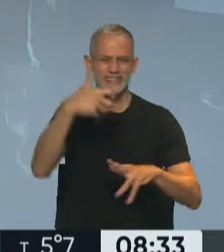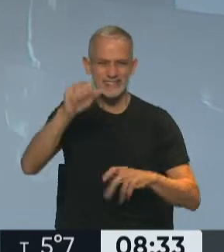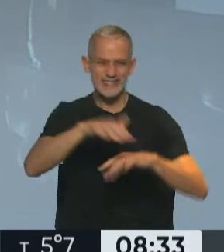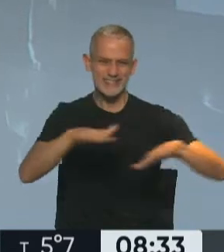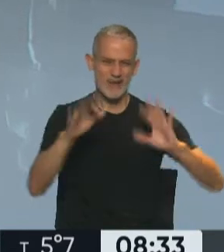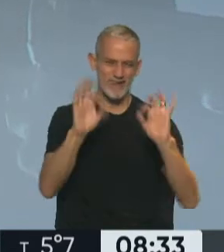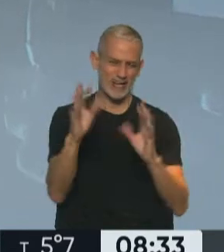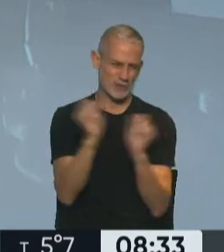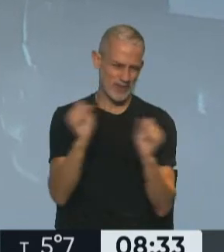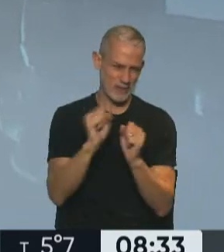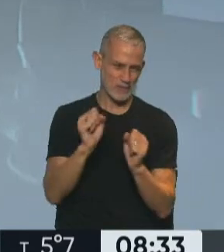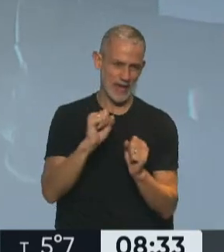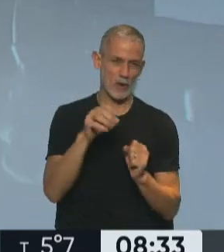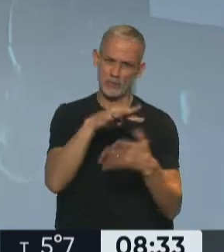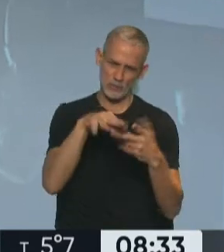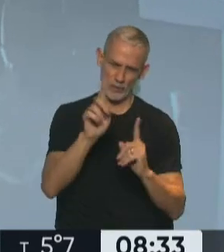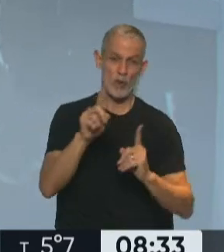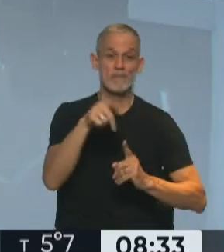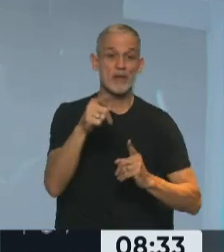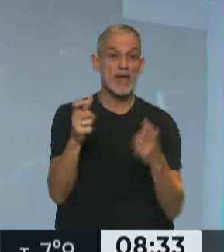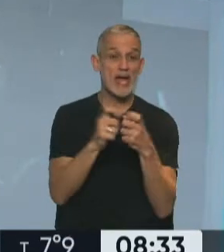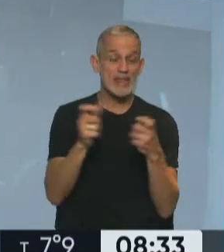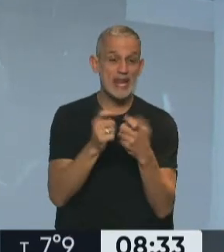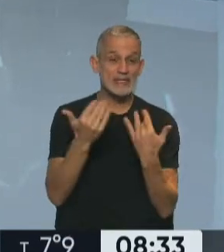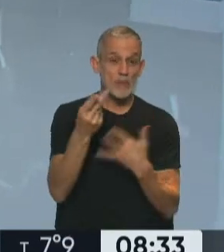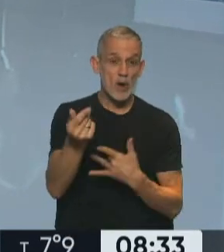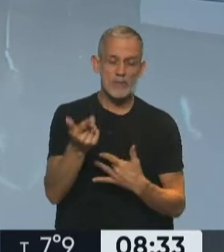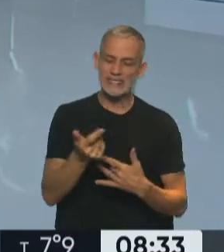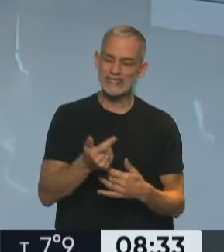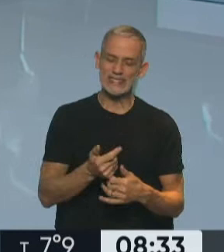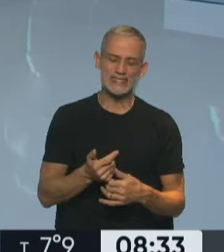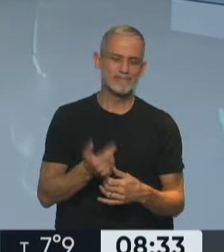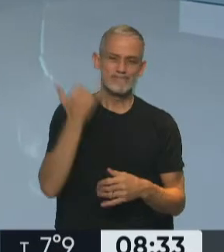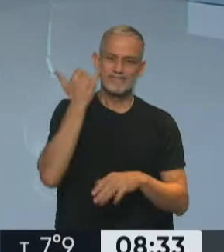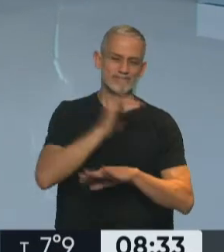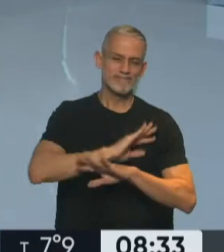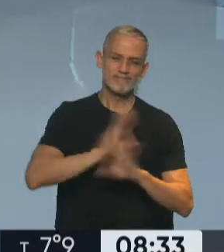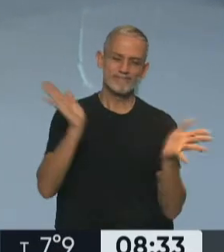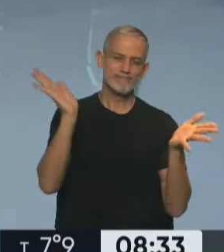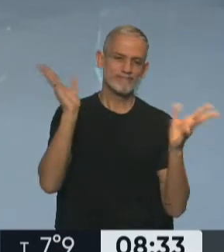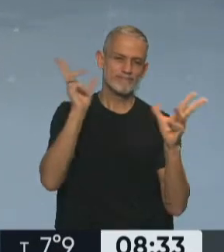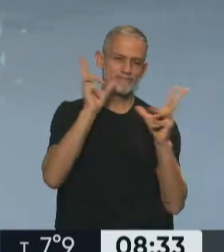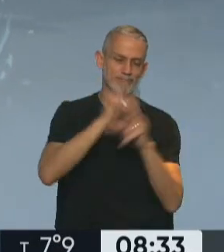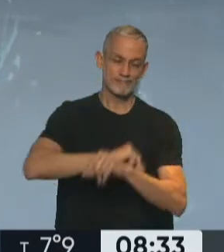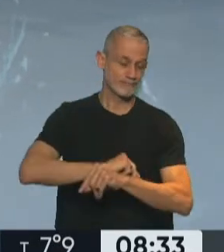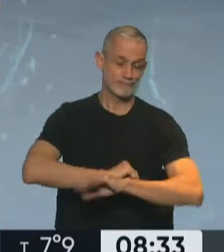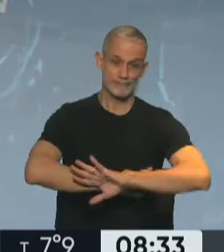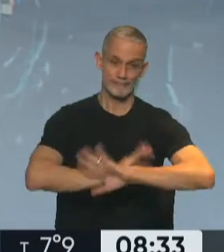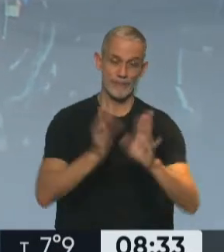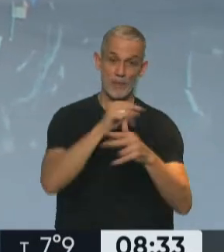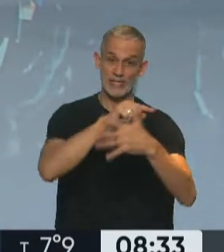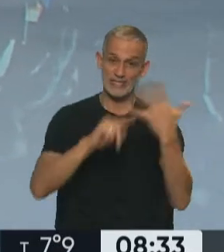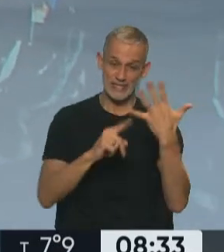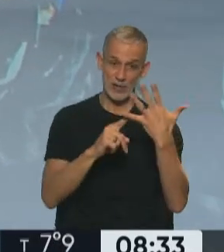tema de vacaciones de invierno. ¿Me dijiste si hay posibilidades de entradas? Sí. Lamento decirte... Se agotaron. Que se agotaron, sí. Bien, agotaron. 5